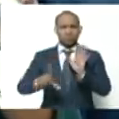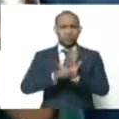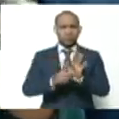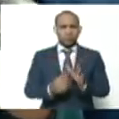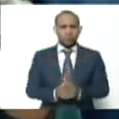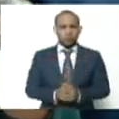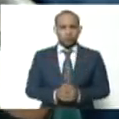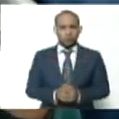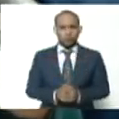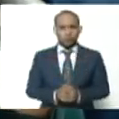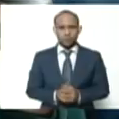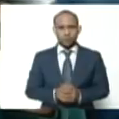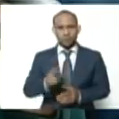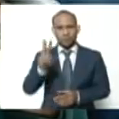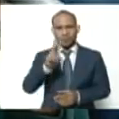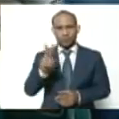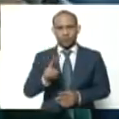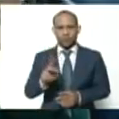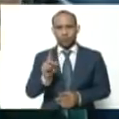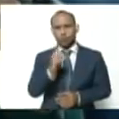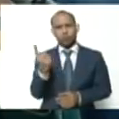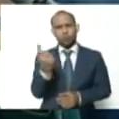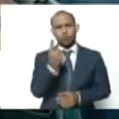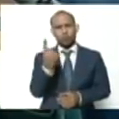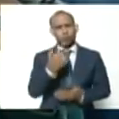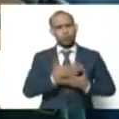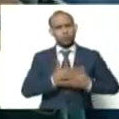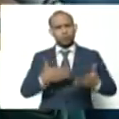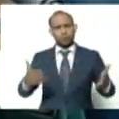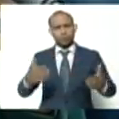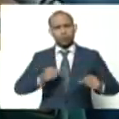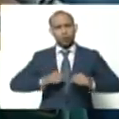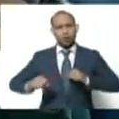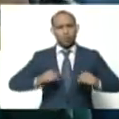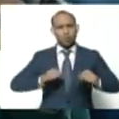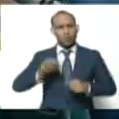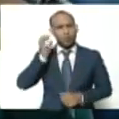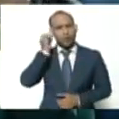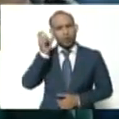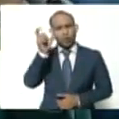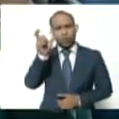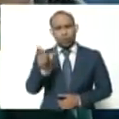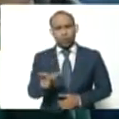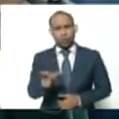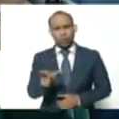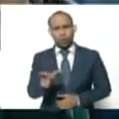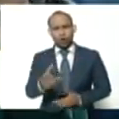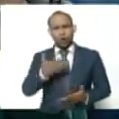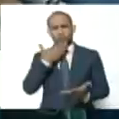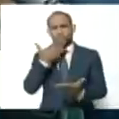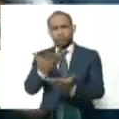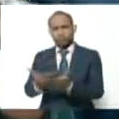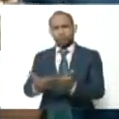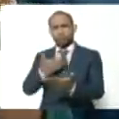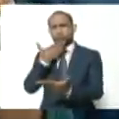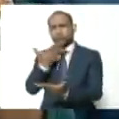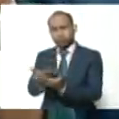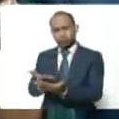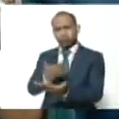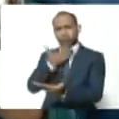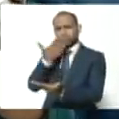instrumento, Venezuela no solo se colocó a la vanguardia, sino que el movimiento de mujeres ha venido planteando nuevos